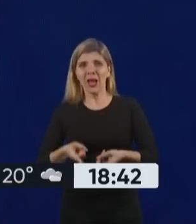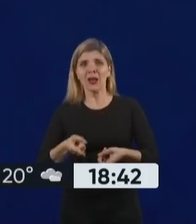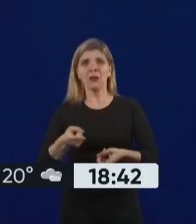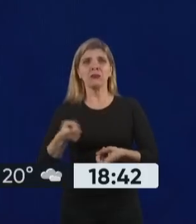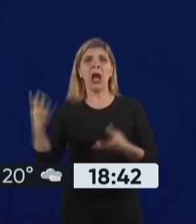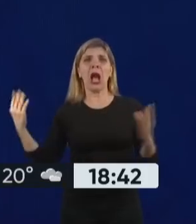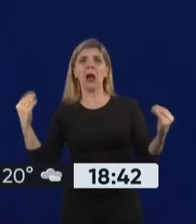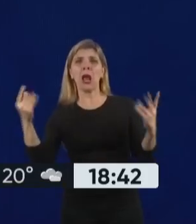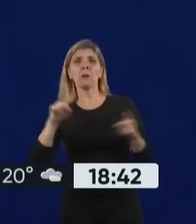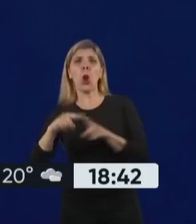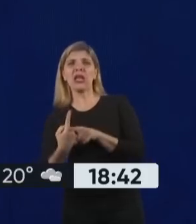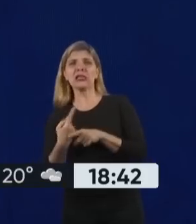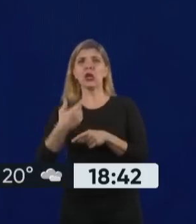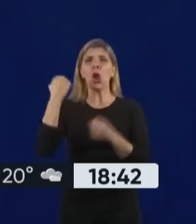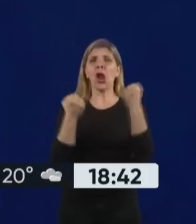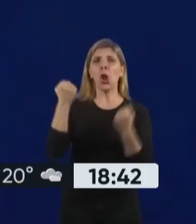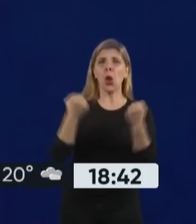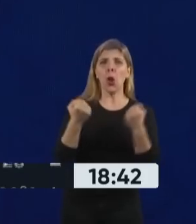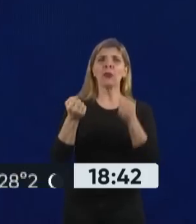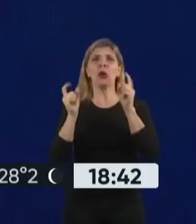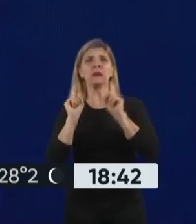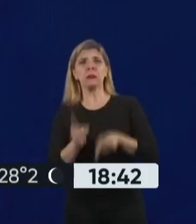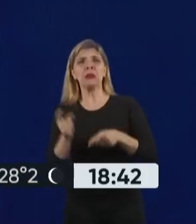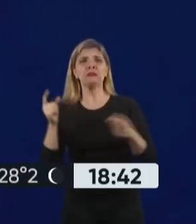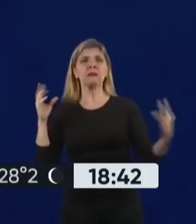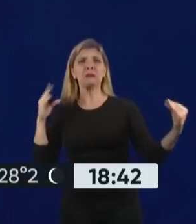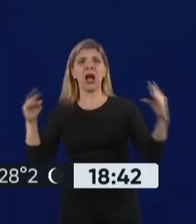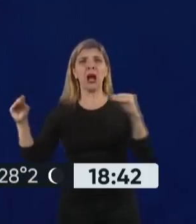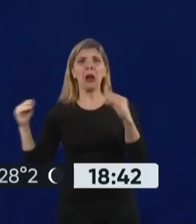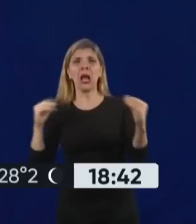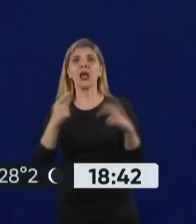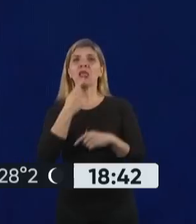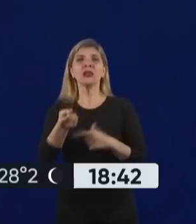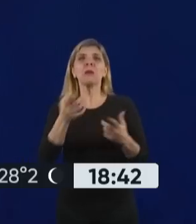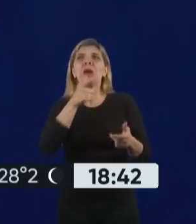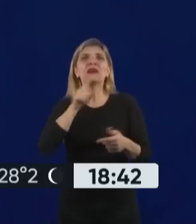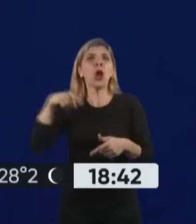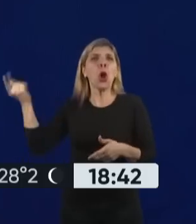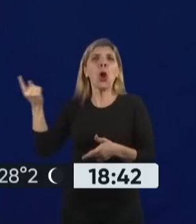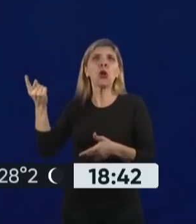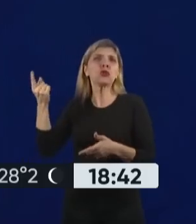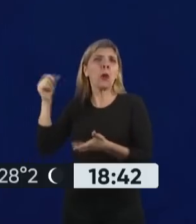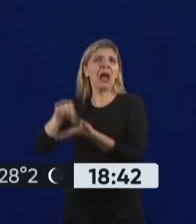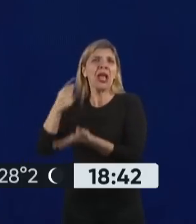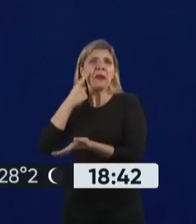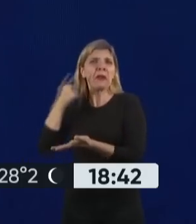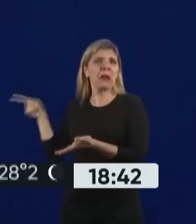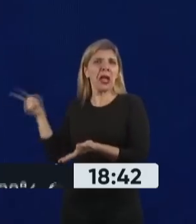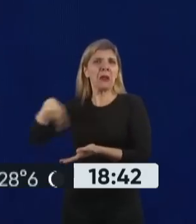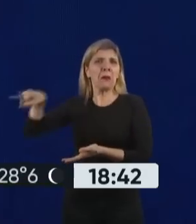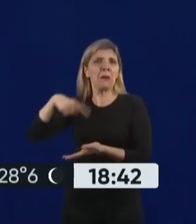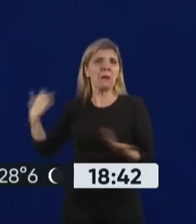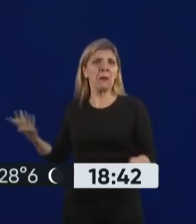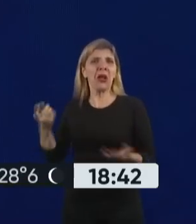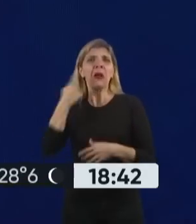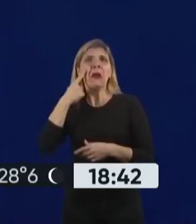políticos o analistas económicos y por lo que dicen parecería que vivieran en otro país, parecería que viven